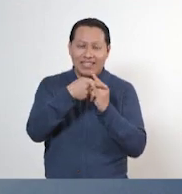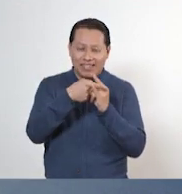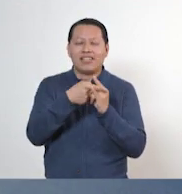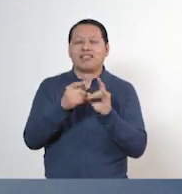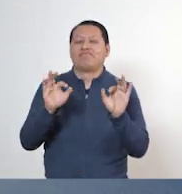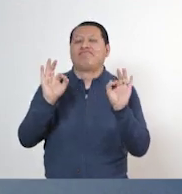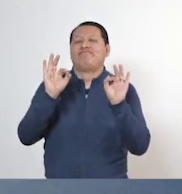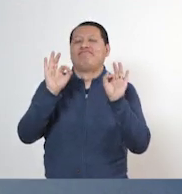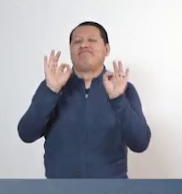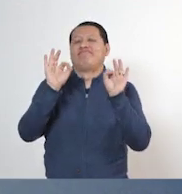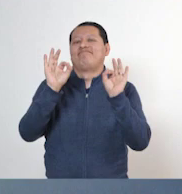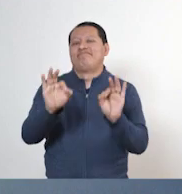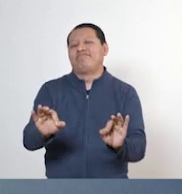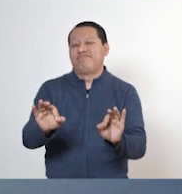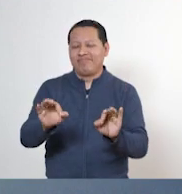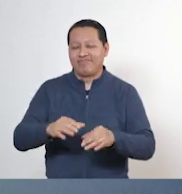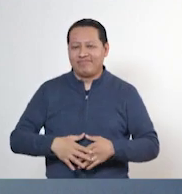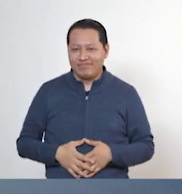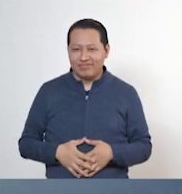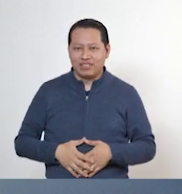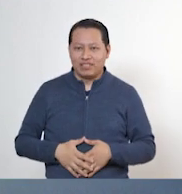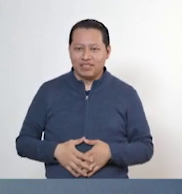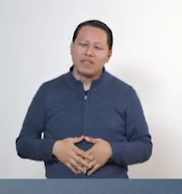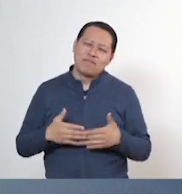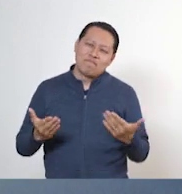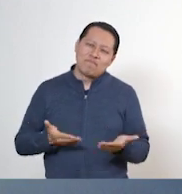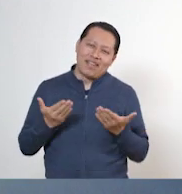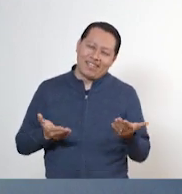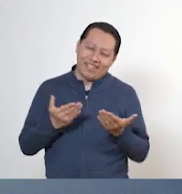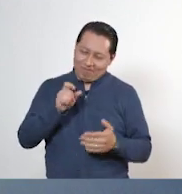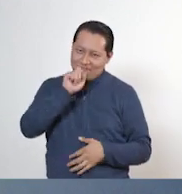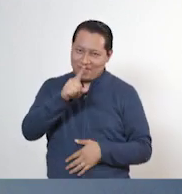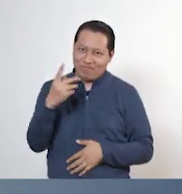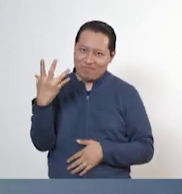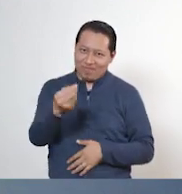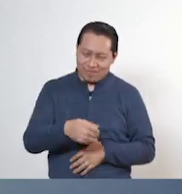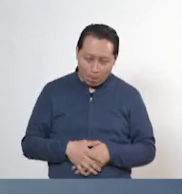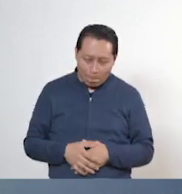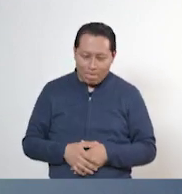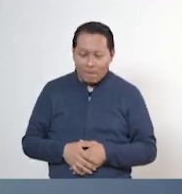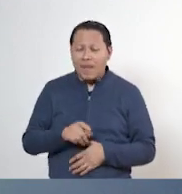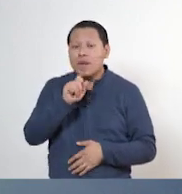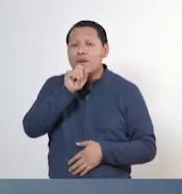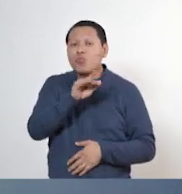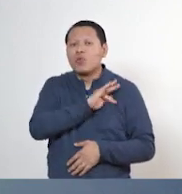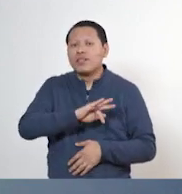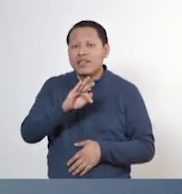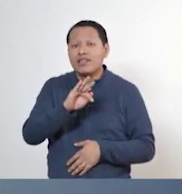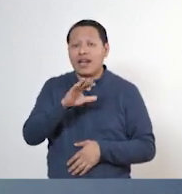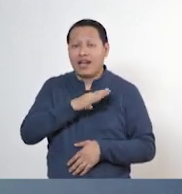¡Gol! ¡Gol! Muy bien, hacemos nuestro baile. Muy bien, perfecto. Vamos a marcador.